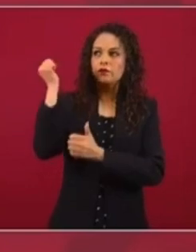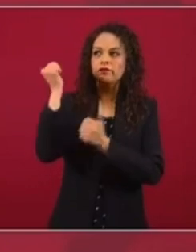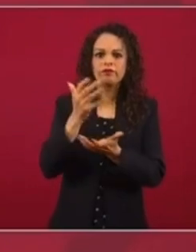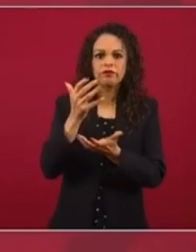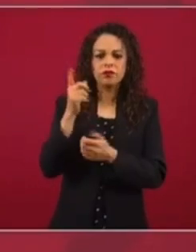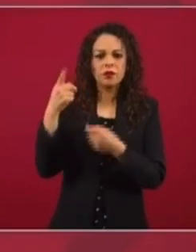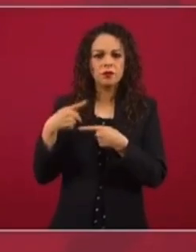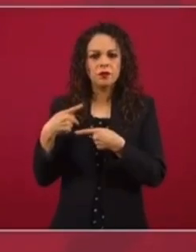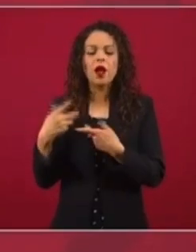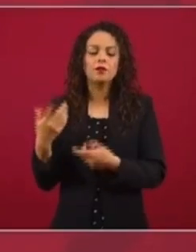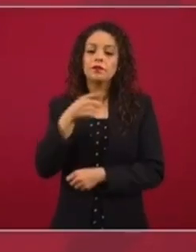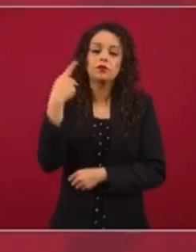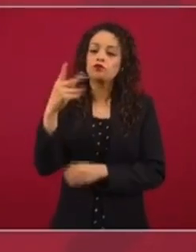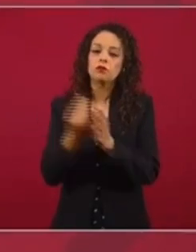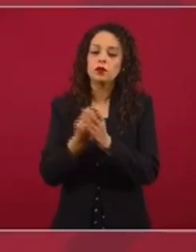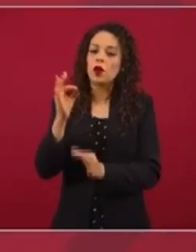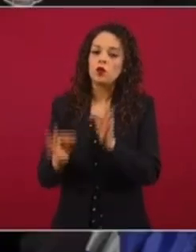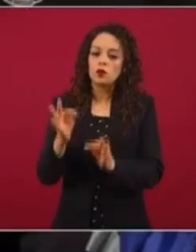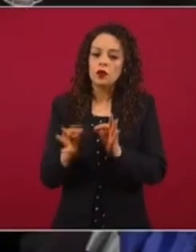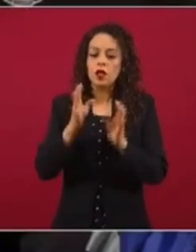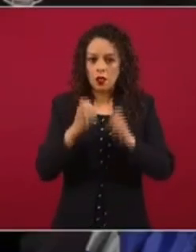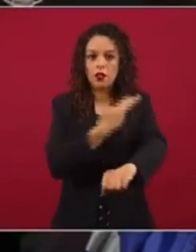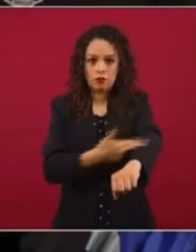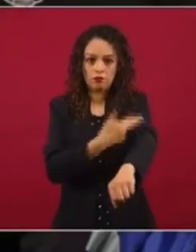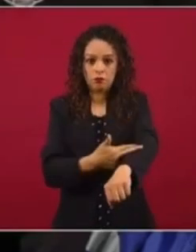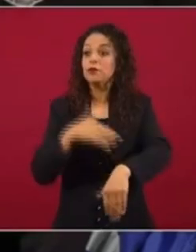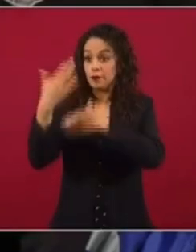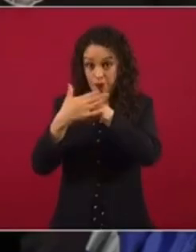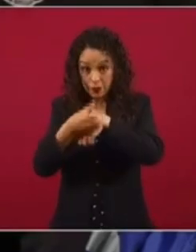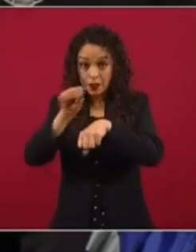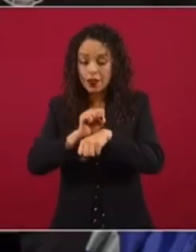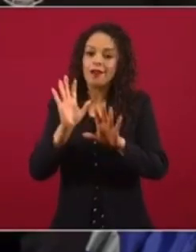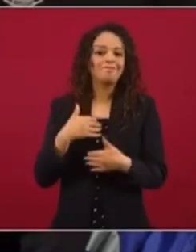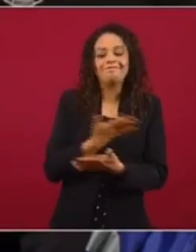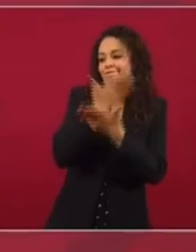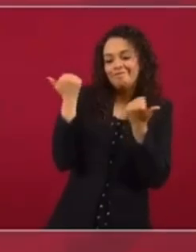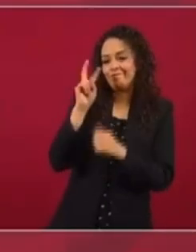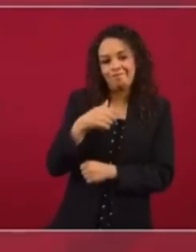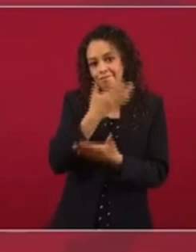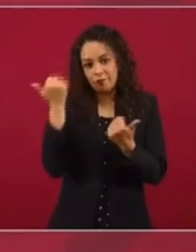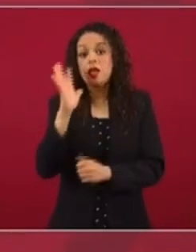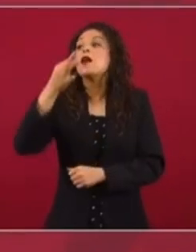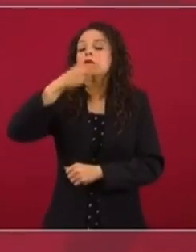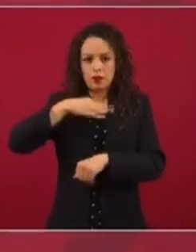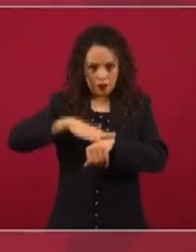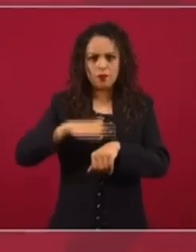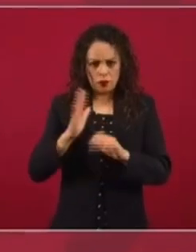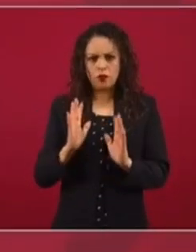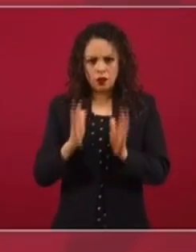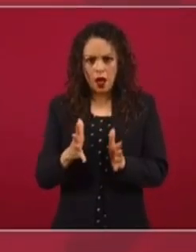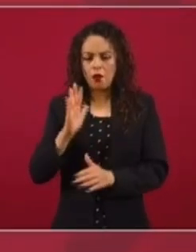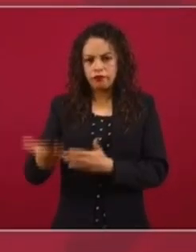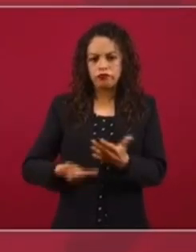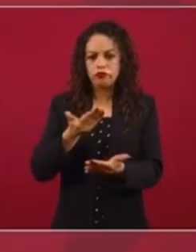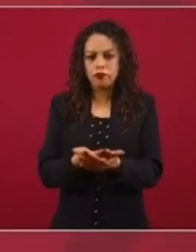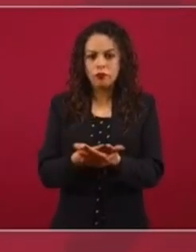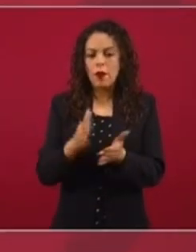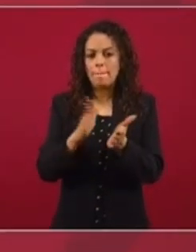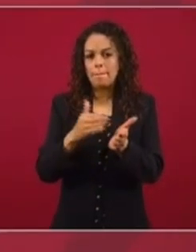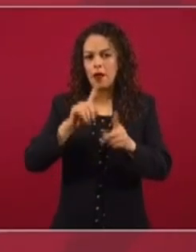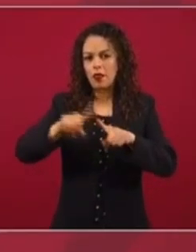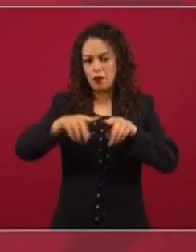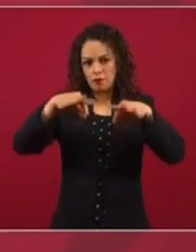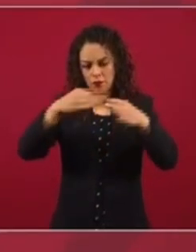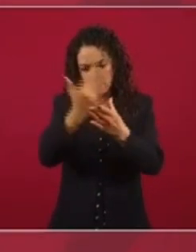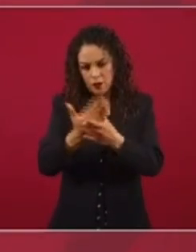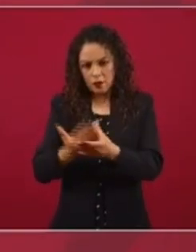trámite. ¿Y sería la próxima semana? No sé exactamente. Sí, estoy informado que ya se presentaron los documentos